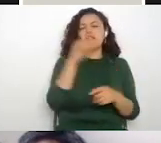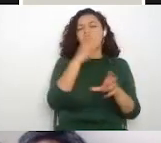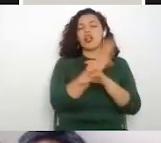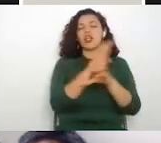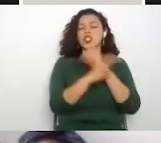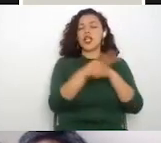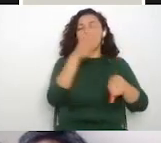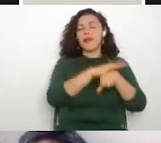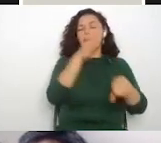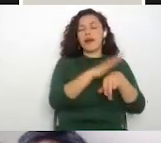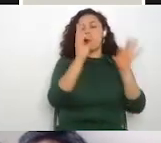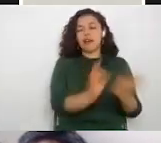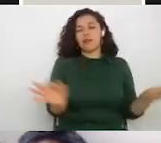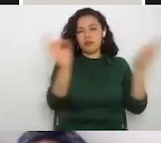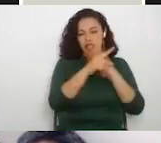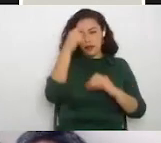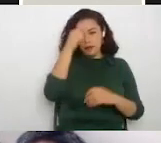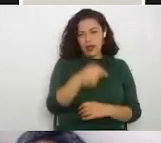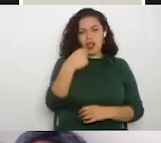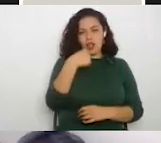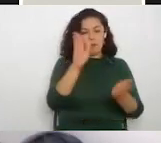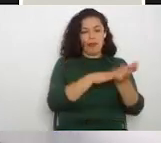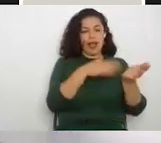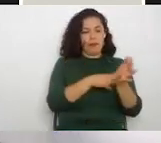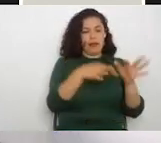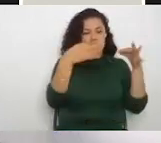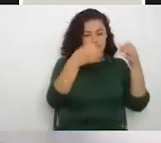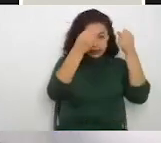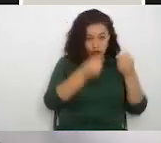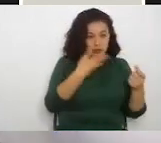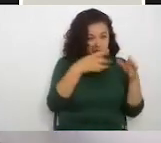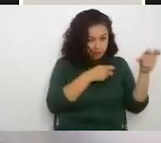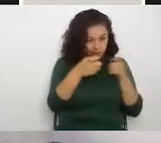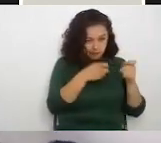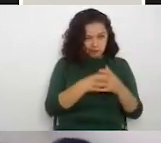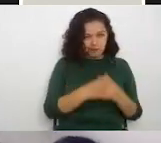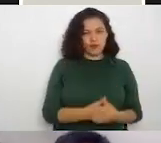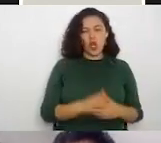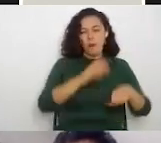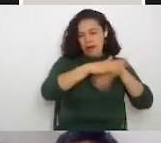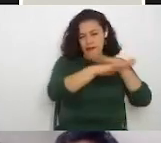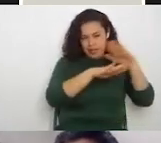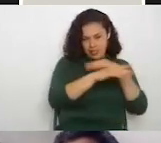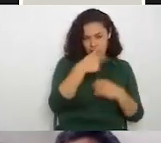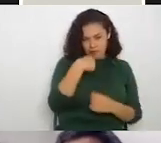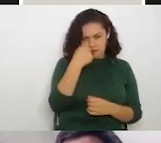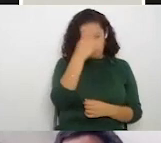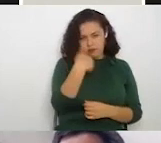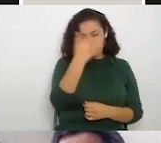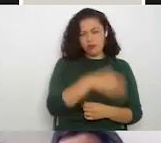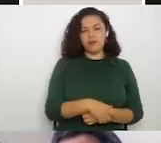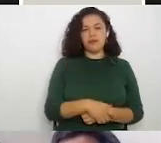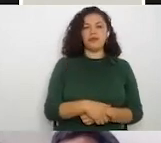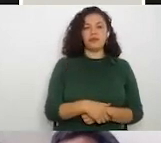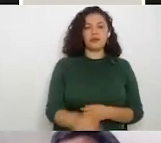relevantes para garantizar que el documento está controlado, ¿sí? Lo primero es que el documento